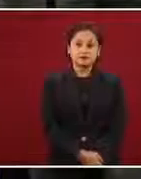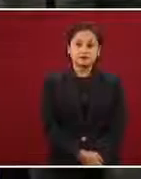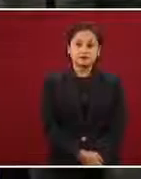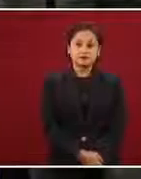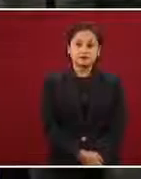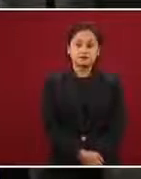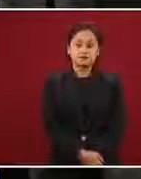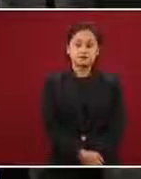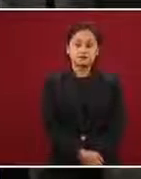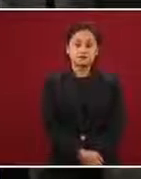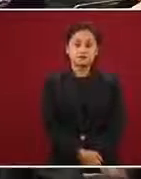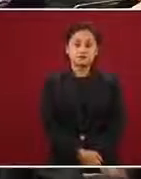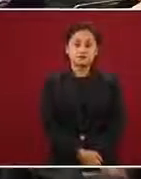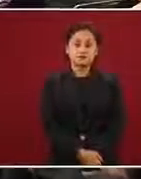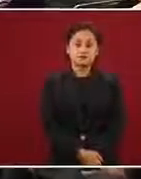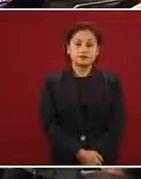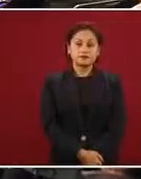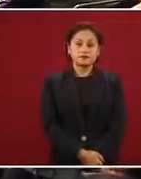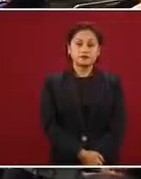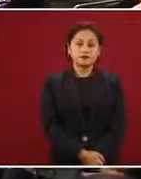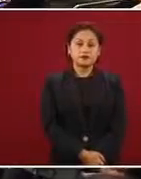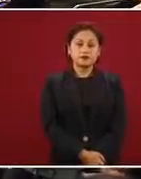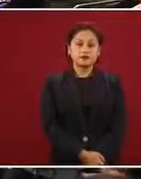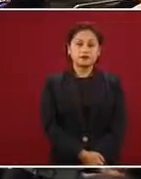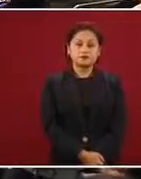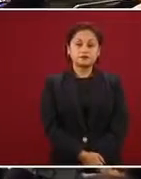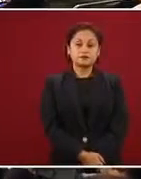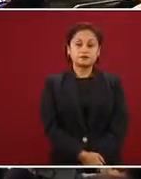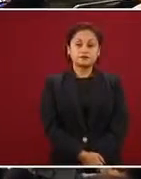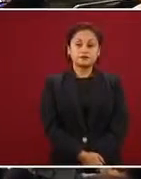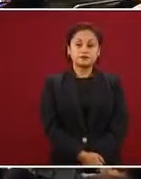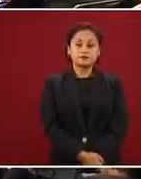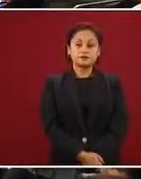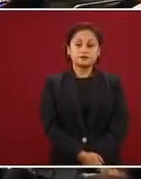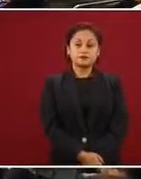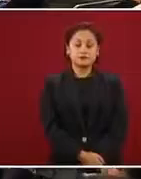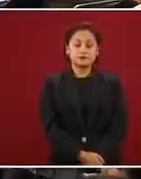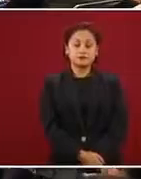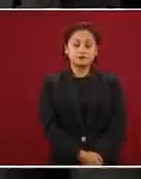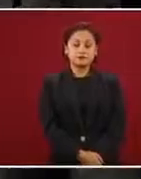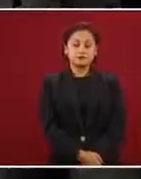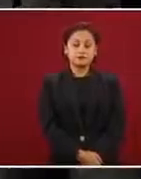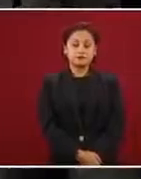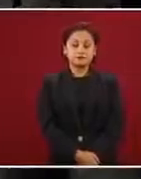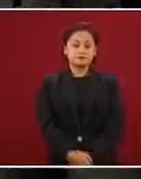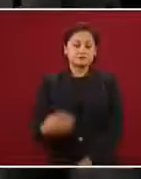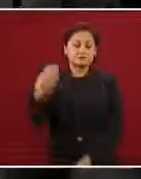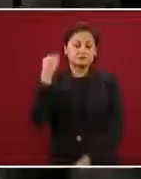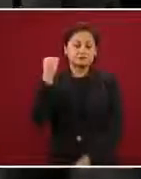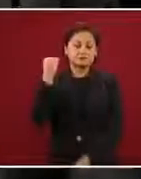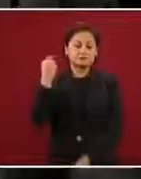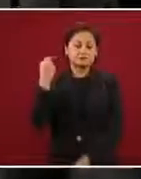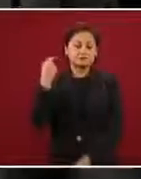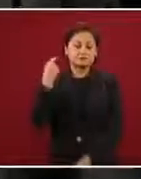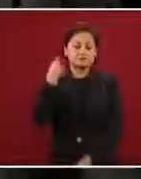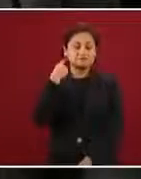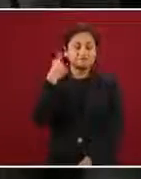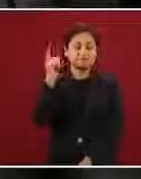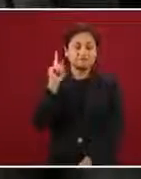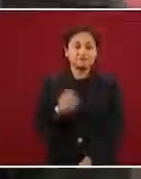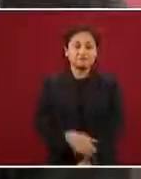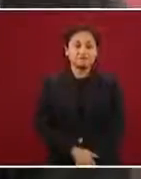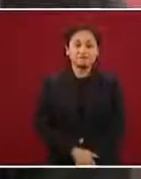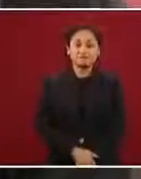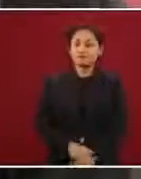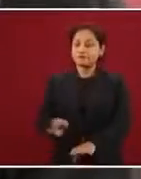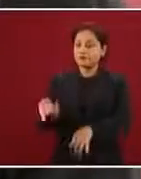proceso de reclutamiento desde abril de 2018 y no se ha cumplido, presidente. ¿Qué se va a hacer en este sentido? Entonces, todos los días